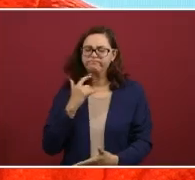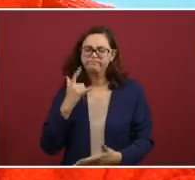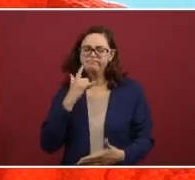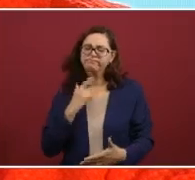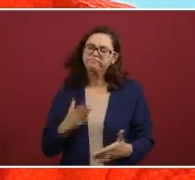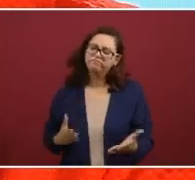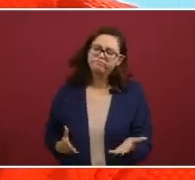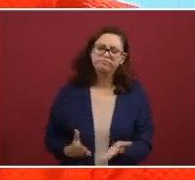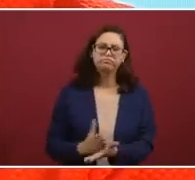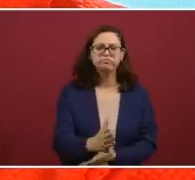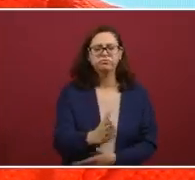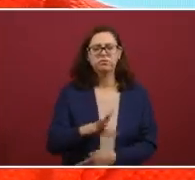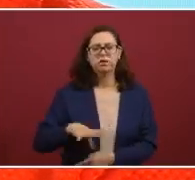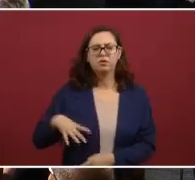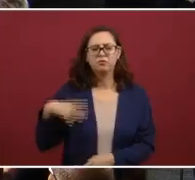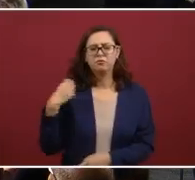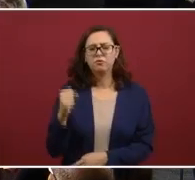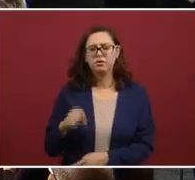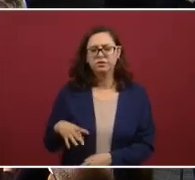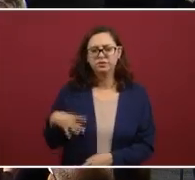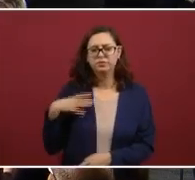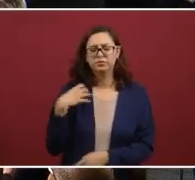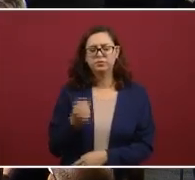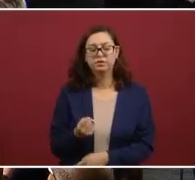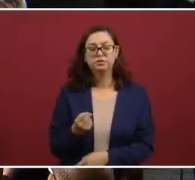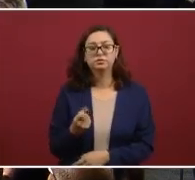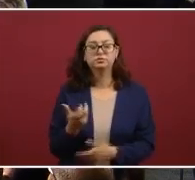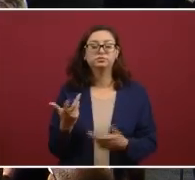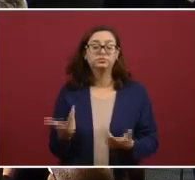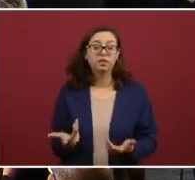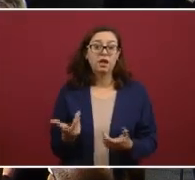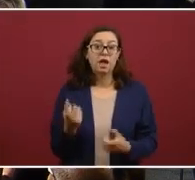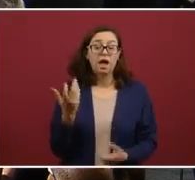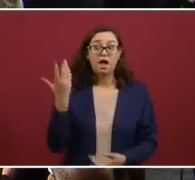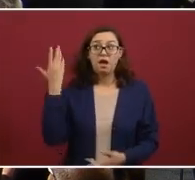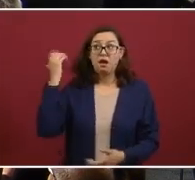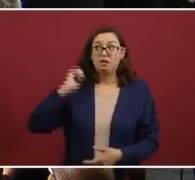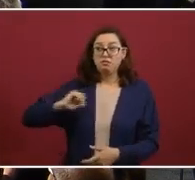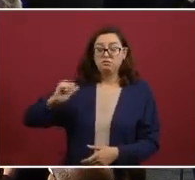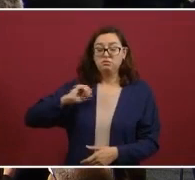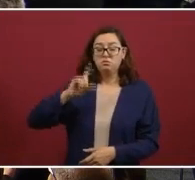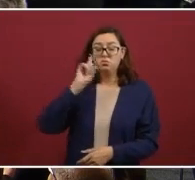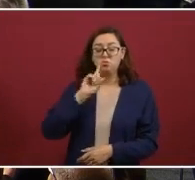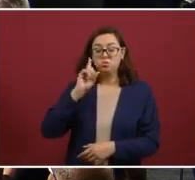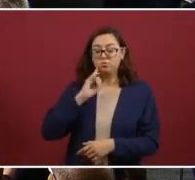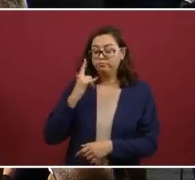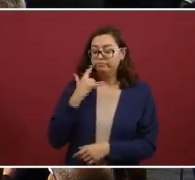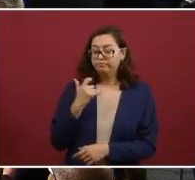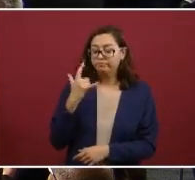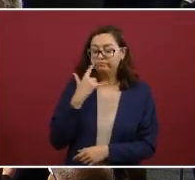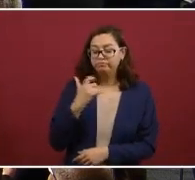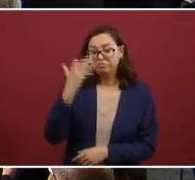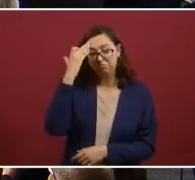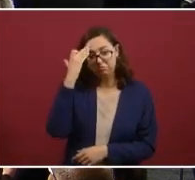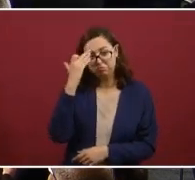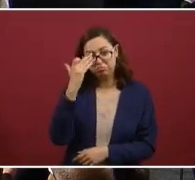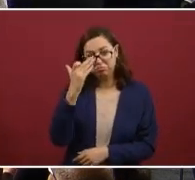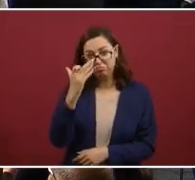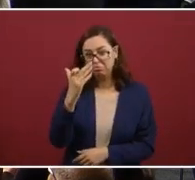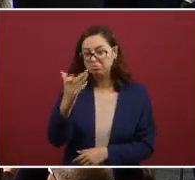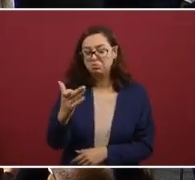esfuerzo. Muchos de estos logros no los han disfrutado quienes los pelearon. A veces las batallas tardan tiempo en